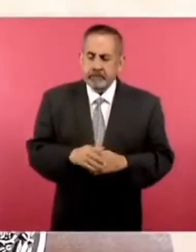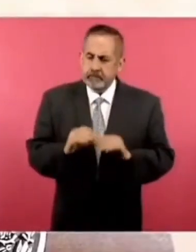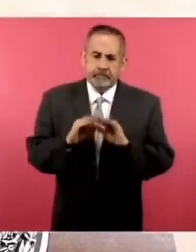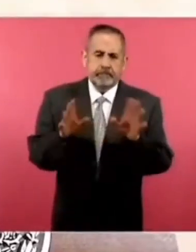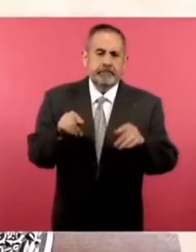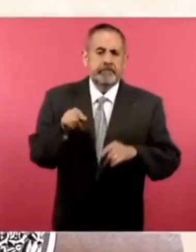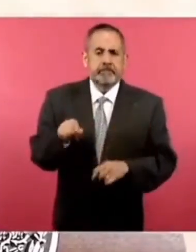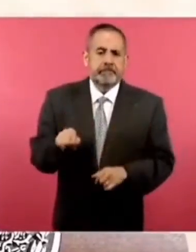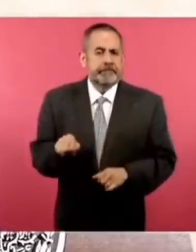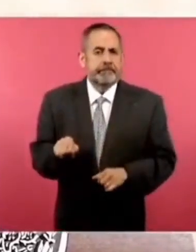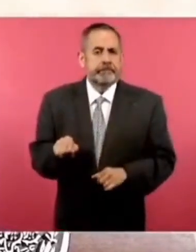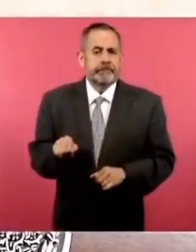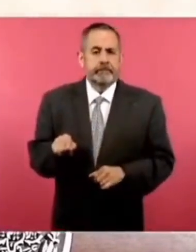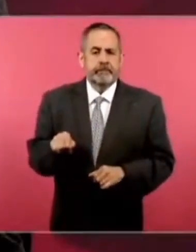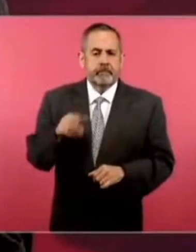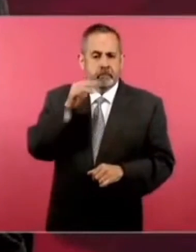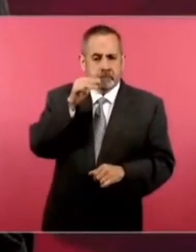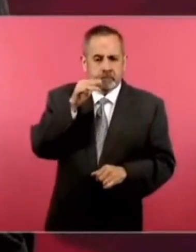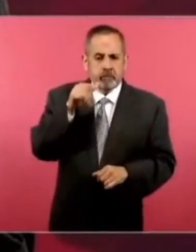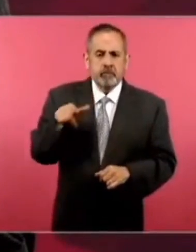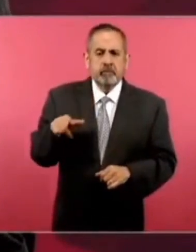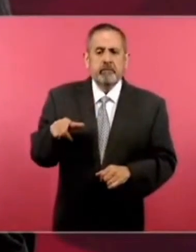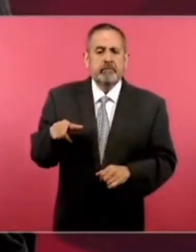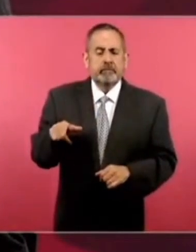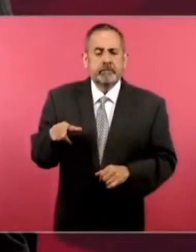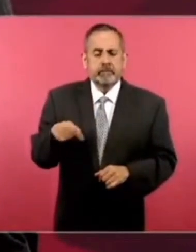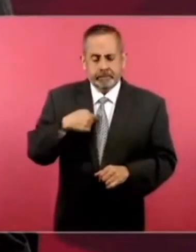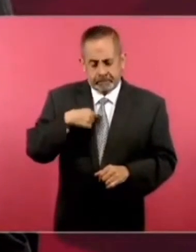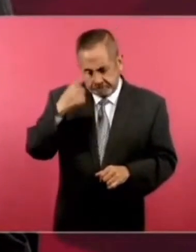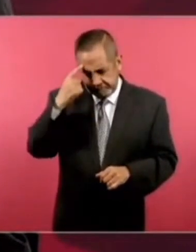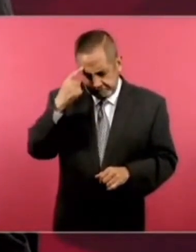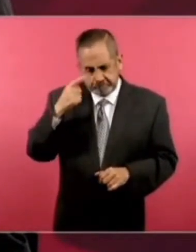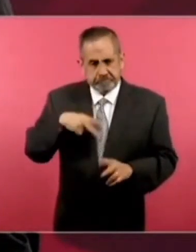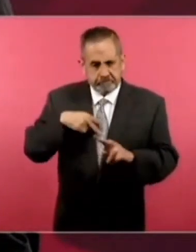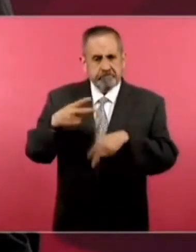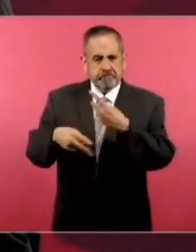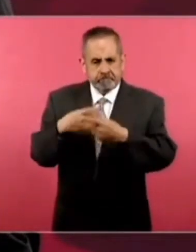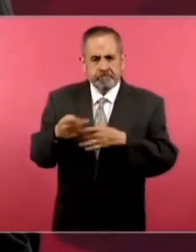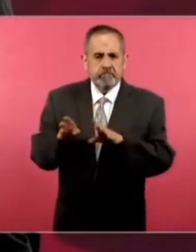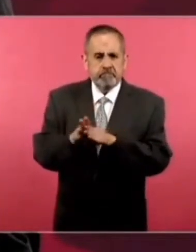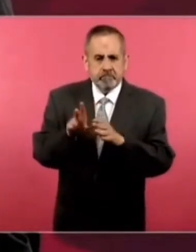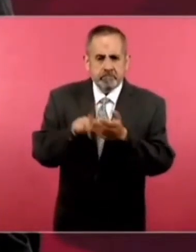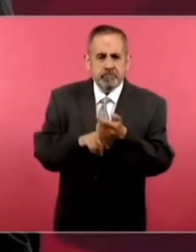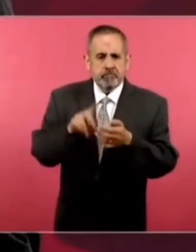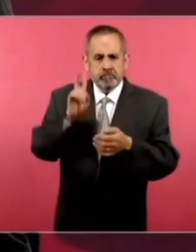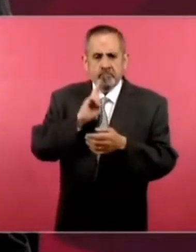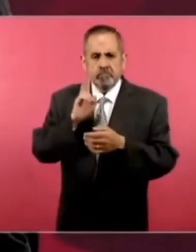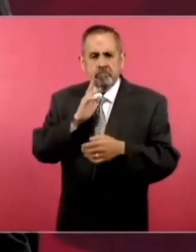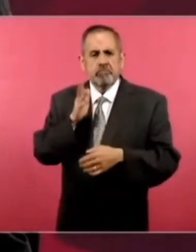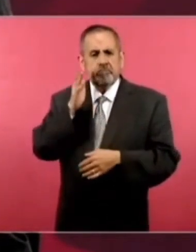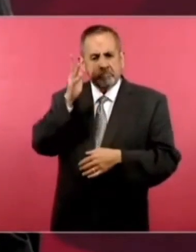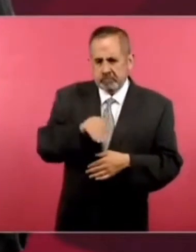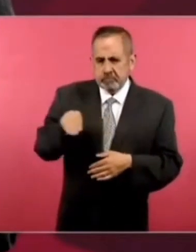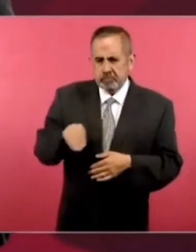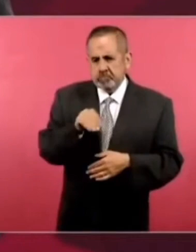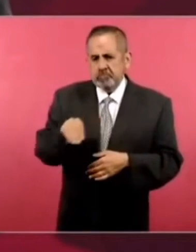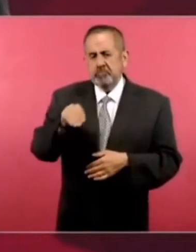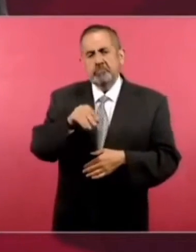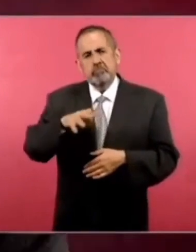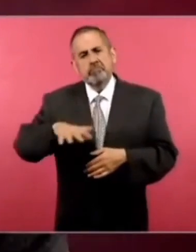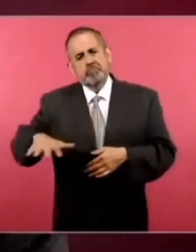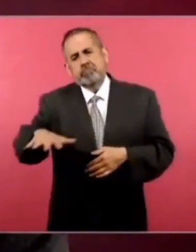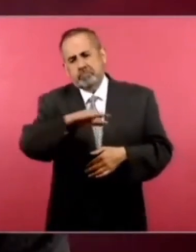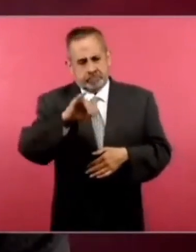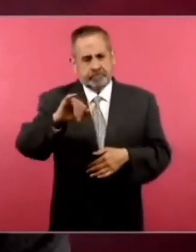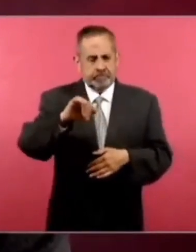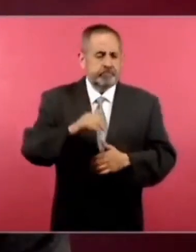luego Mochis. Vamos a ver cómo hacemos un recorrido, una gira,